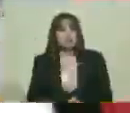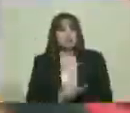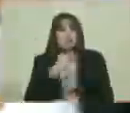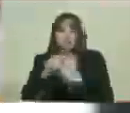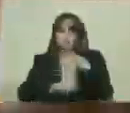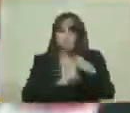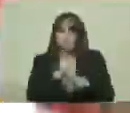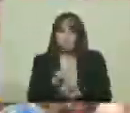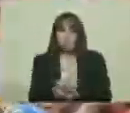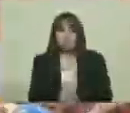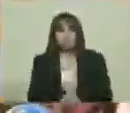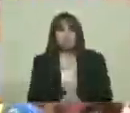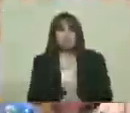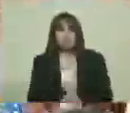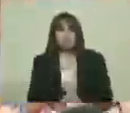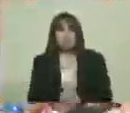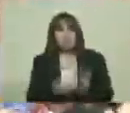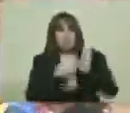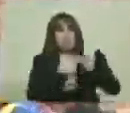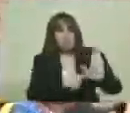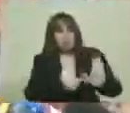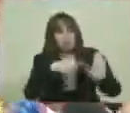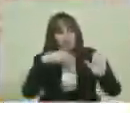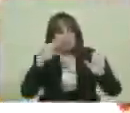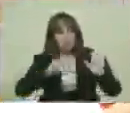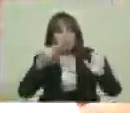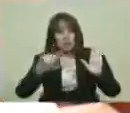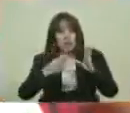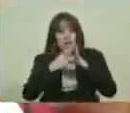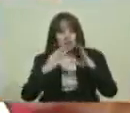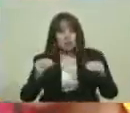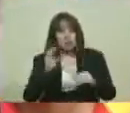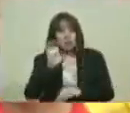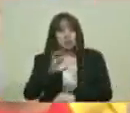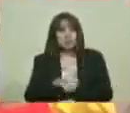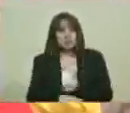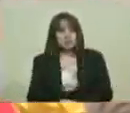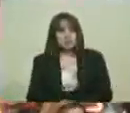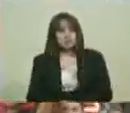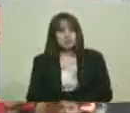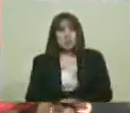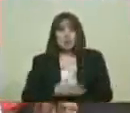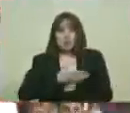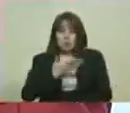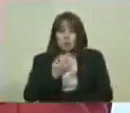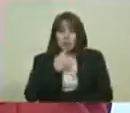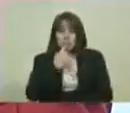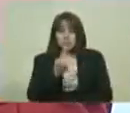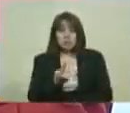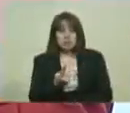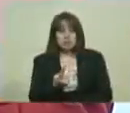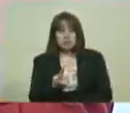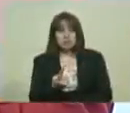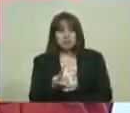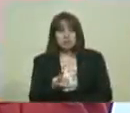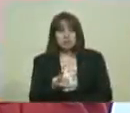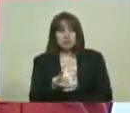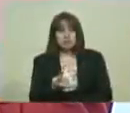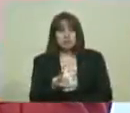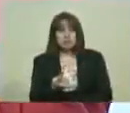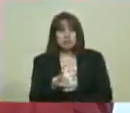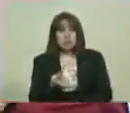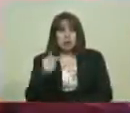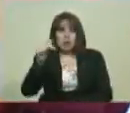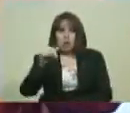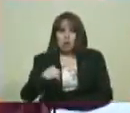hecho, ir con la verdad a todo el país. Yo puedo decirle que hoy